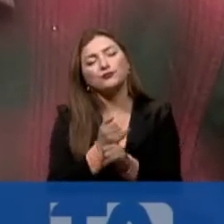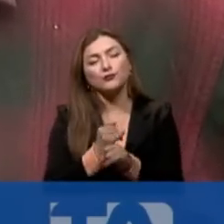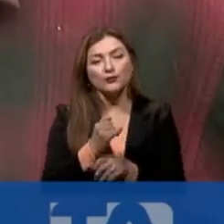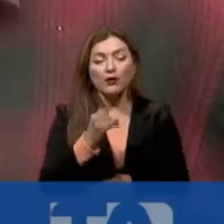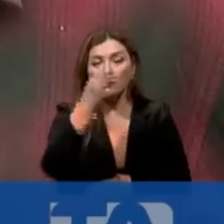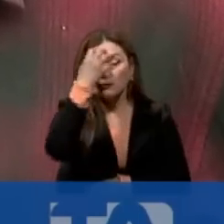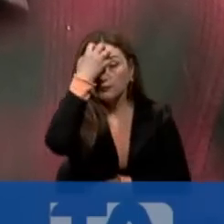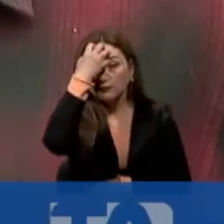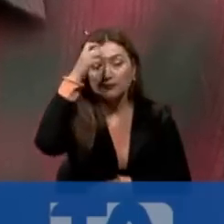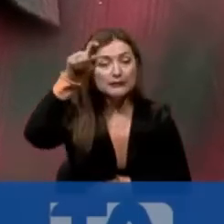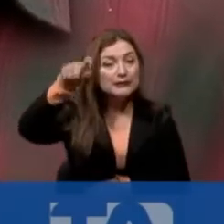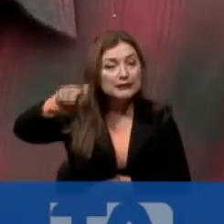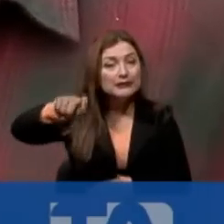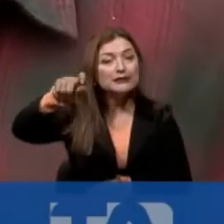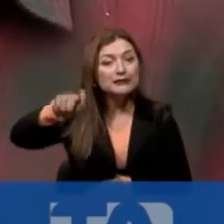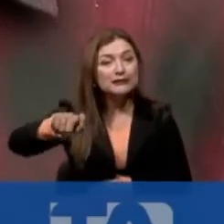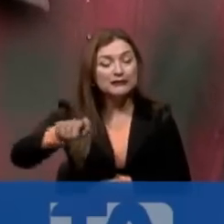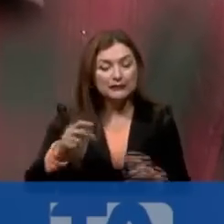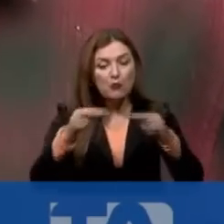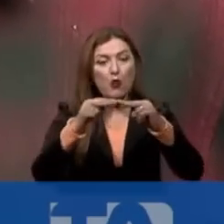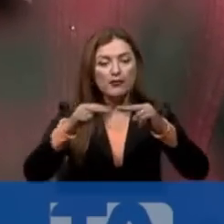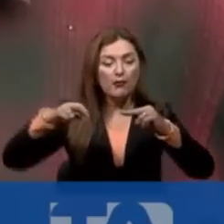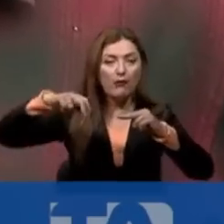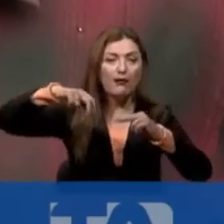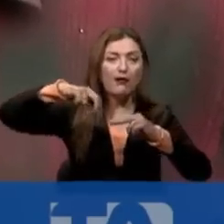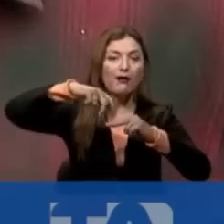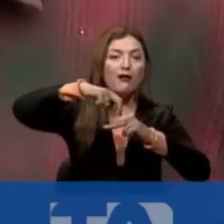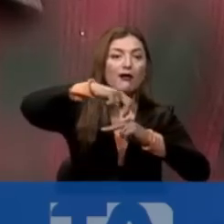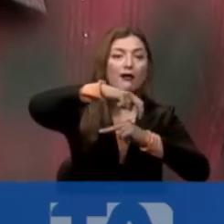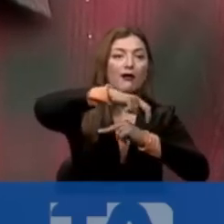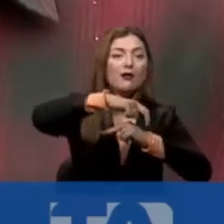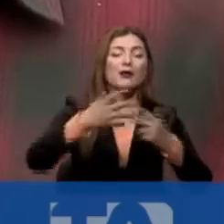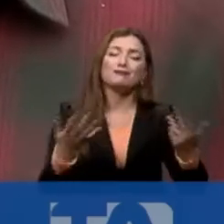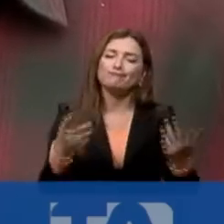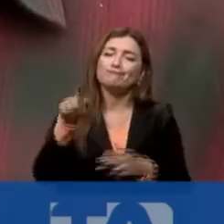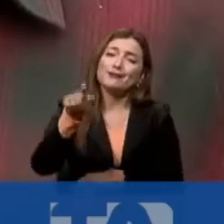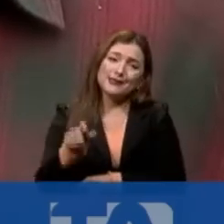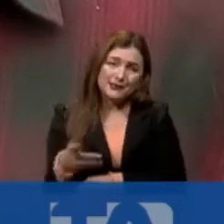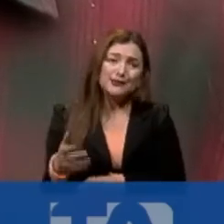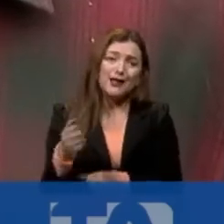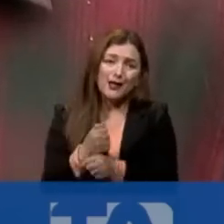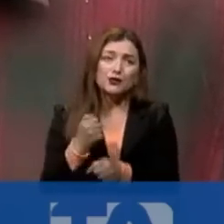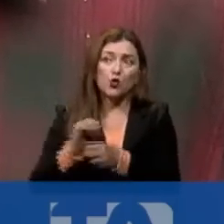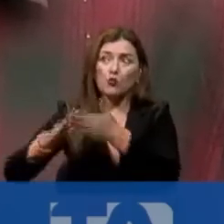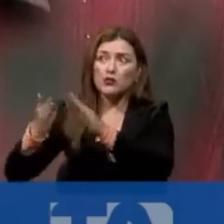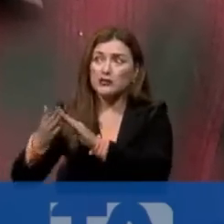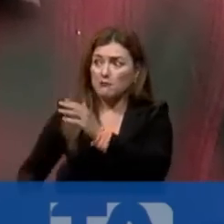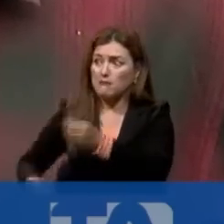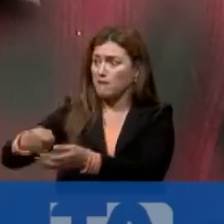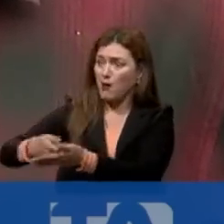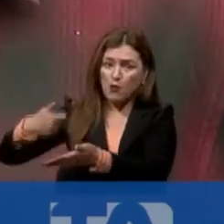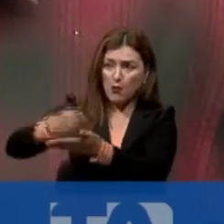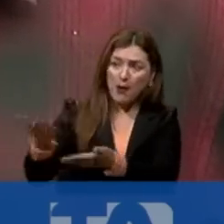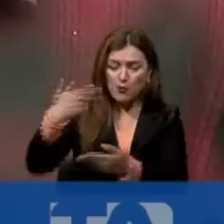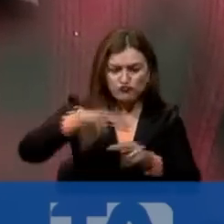sector necesitan de este paso peatonal. Es un paso peatonal que se lo ha hecho con la comunidad, pero necesita